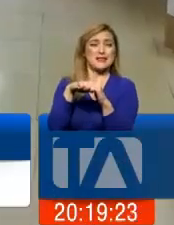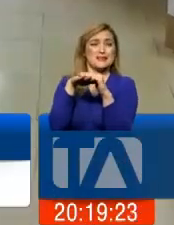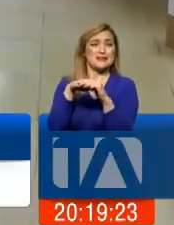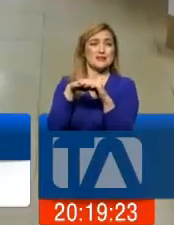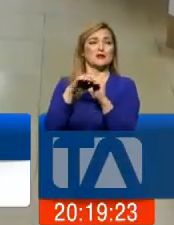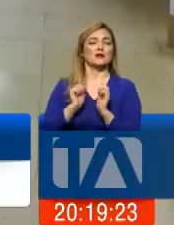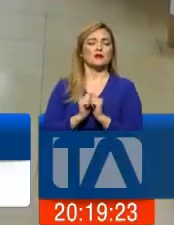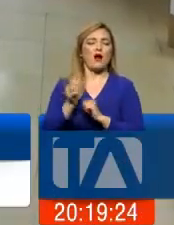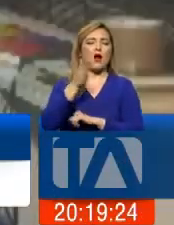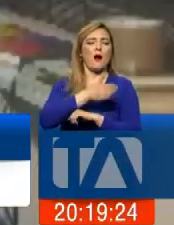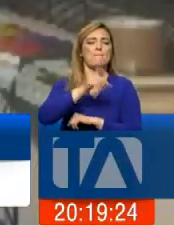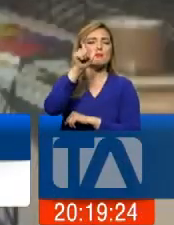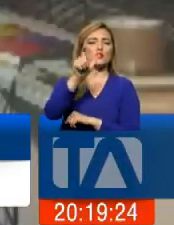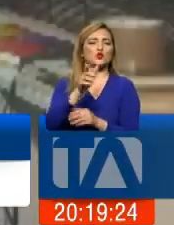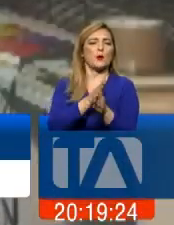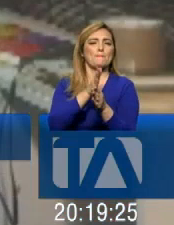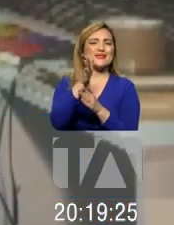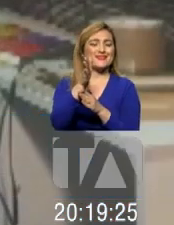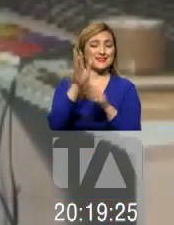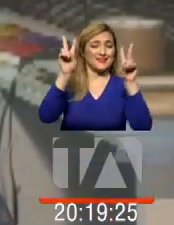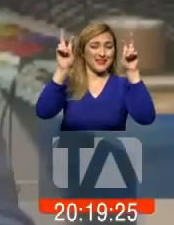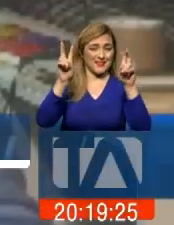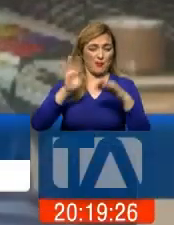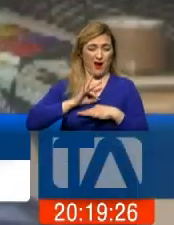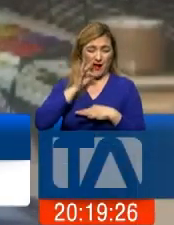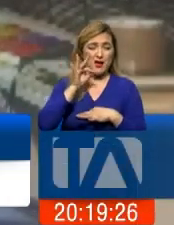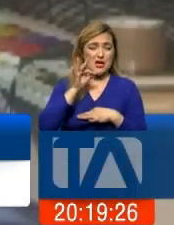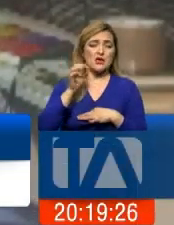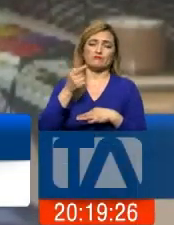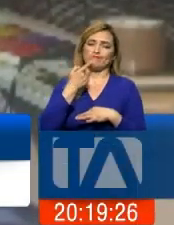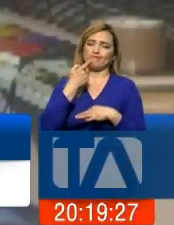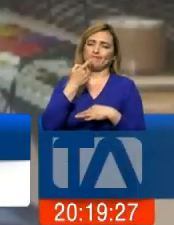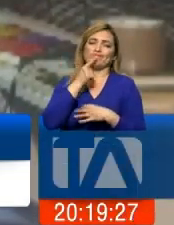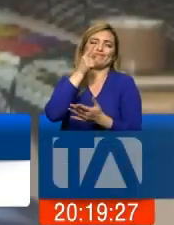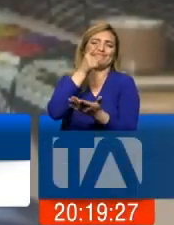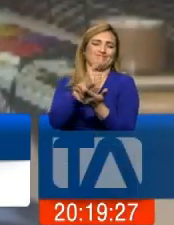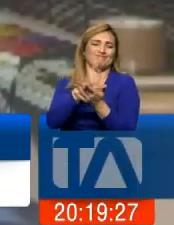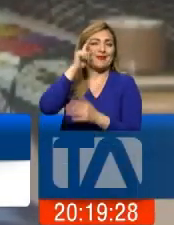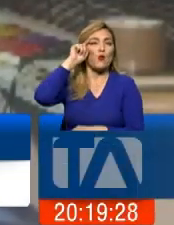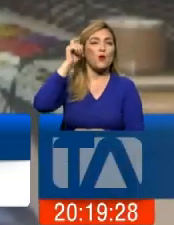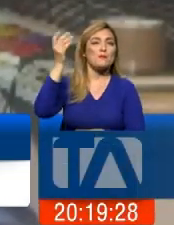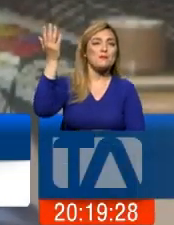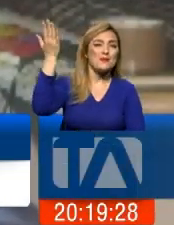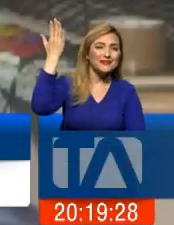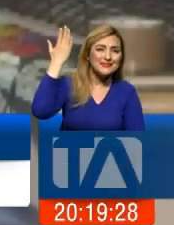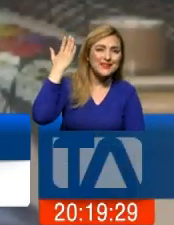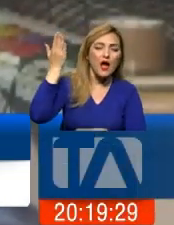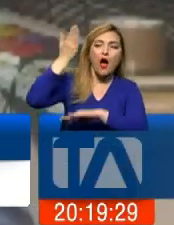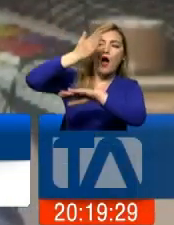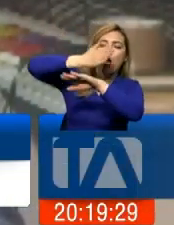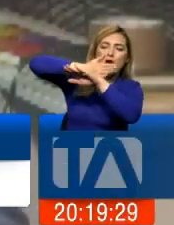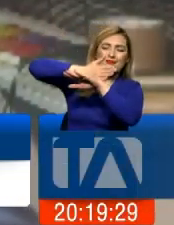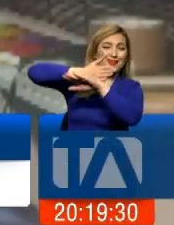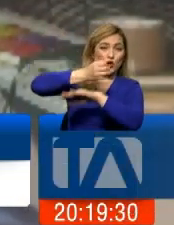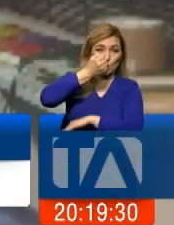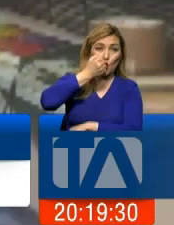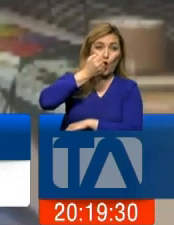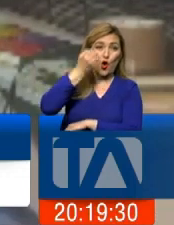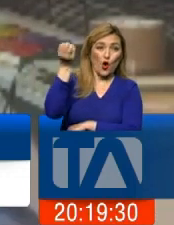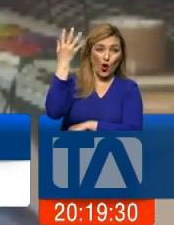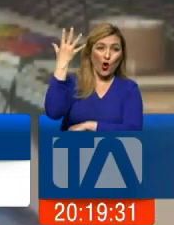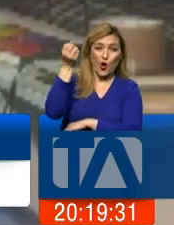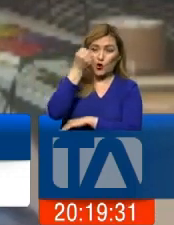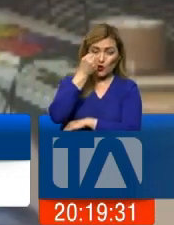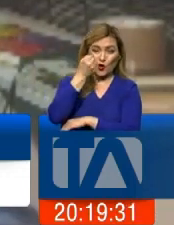según expertos epidemiólogos. Estos brotes de movilidad que tuvimos incluso antes del semáforo están produciendo